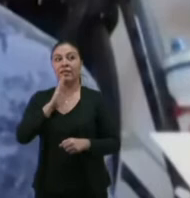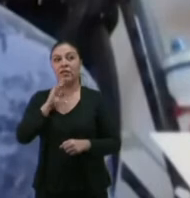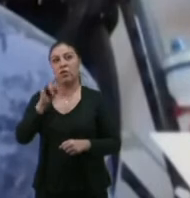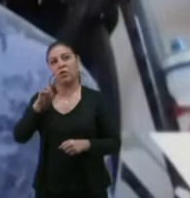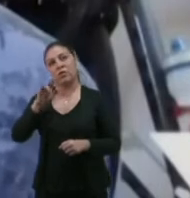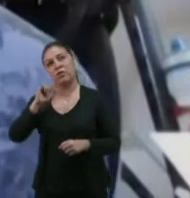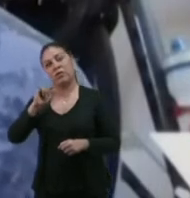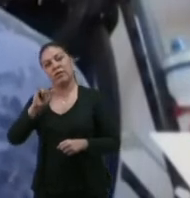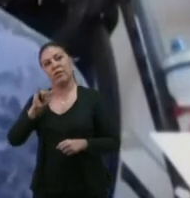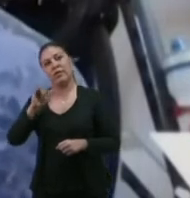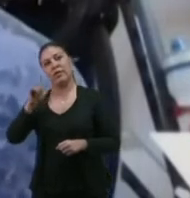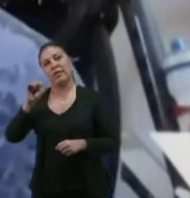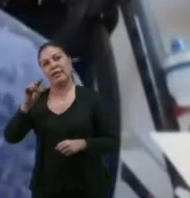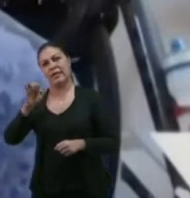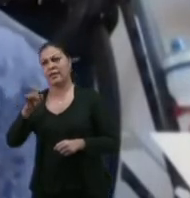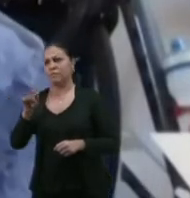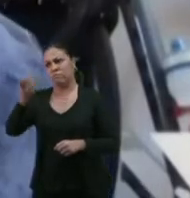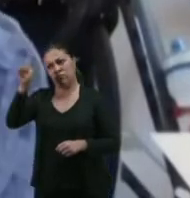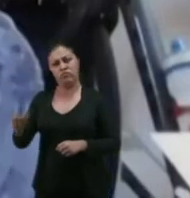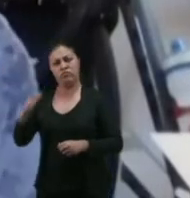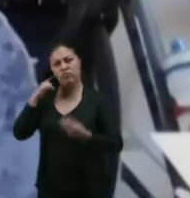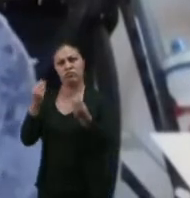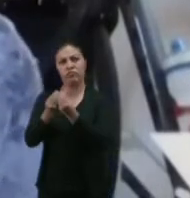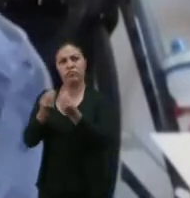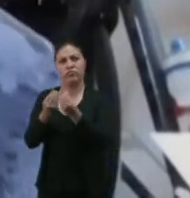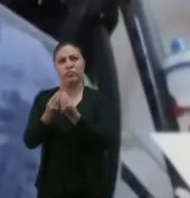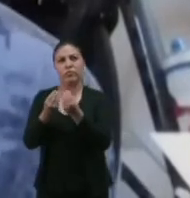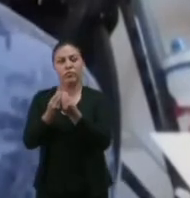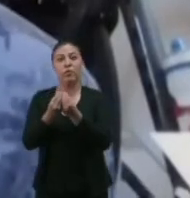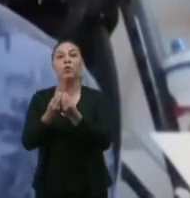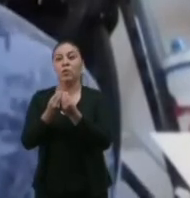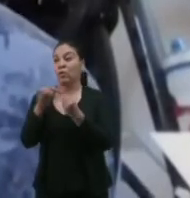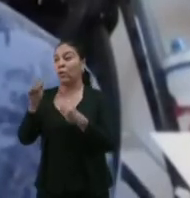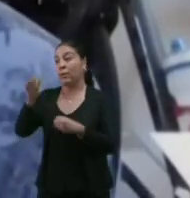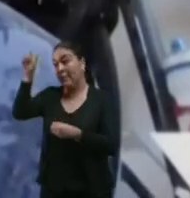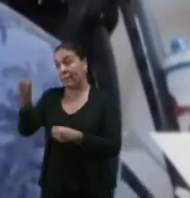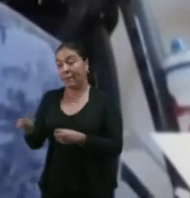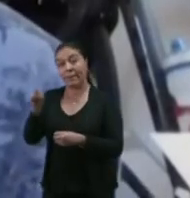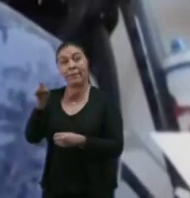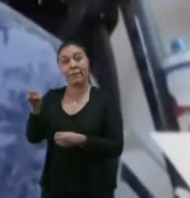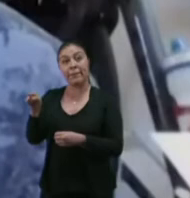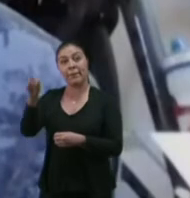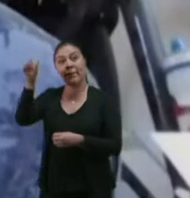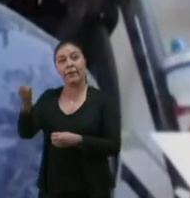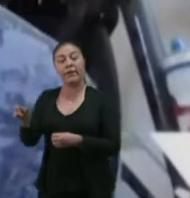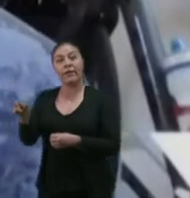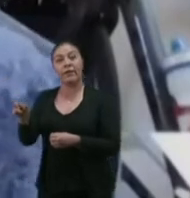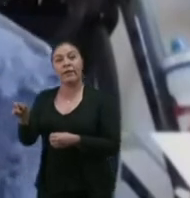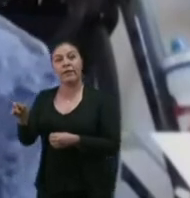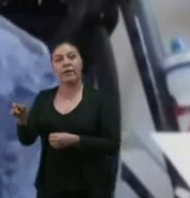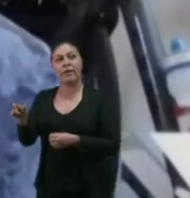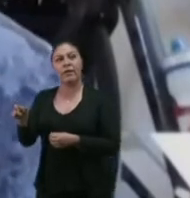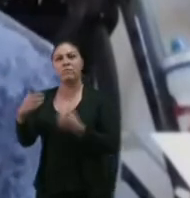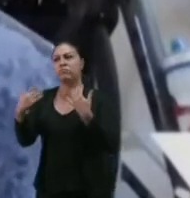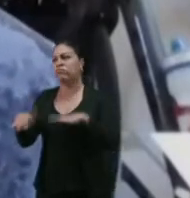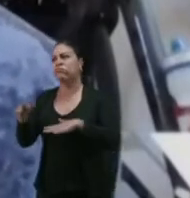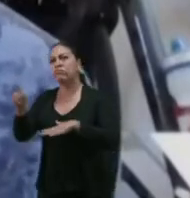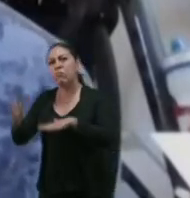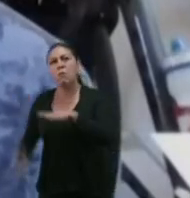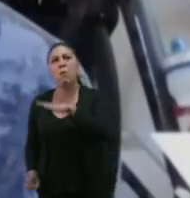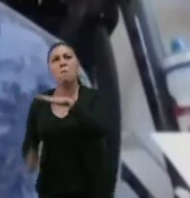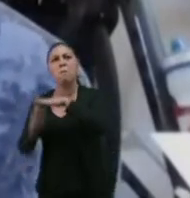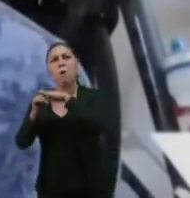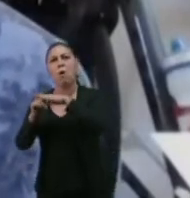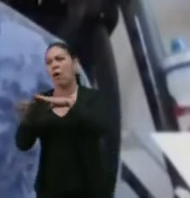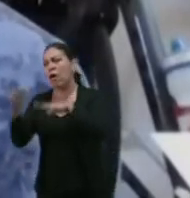un mentor, sino también es lo que yo creo que es la, el nacimiento de la